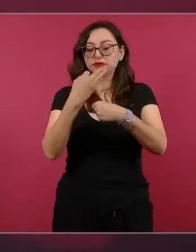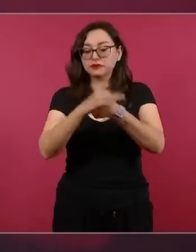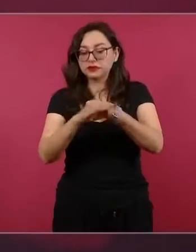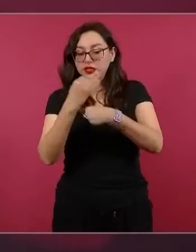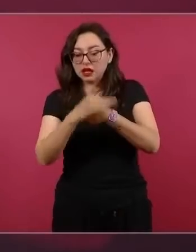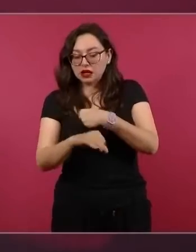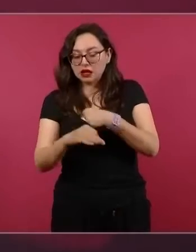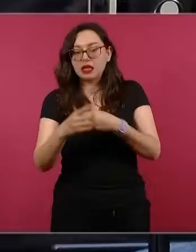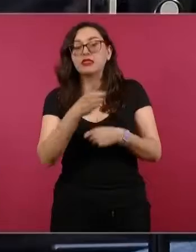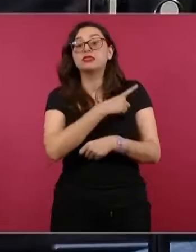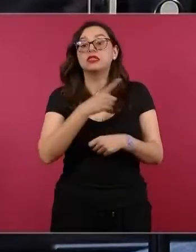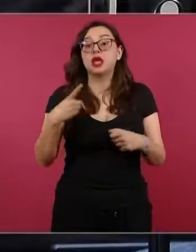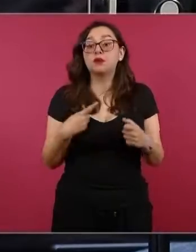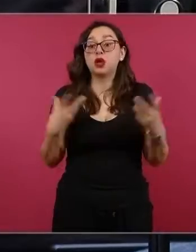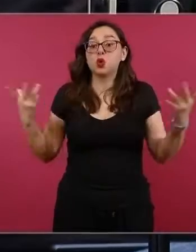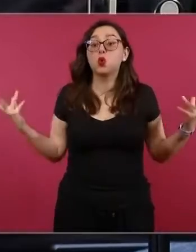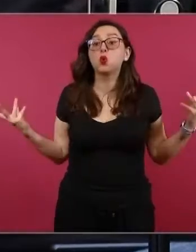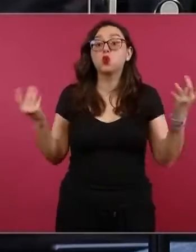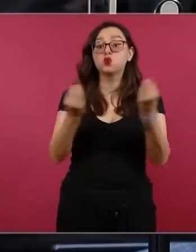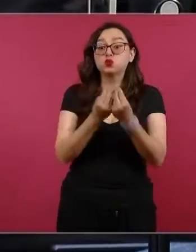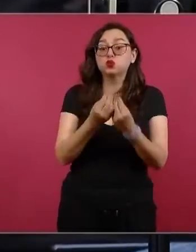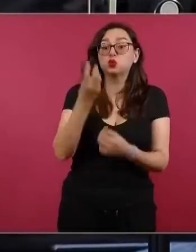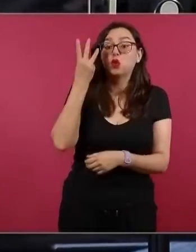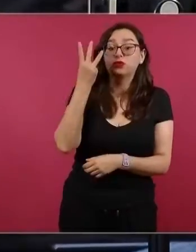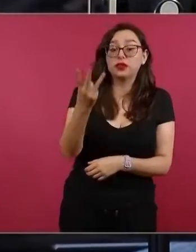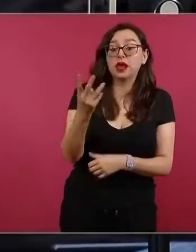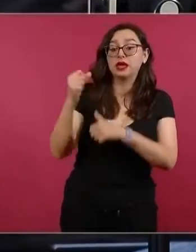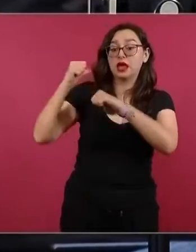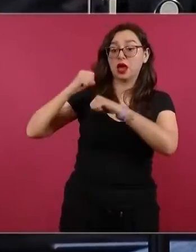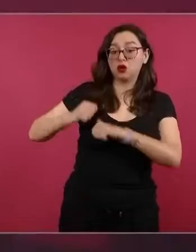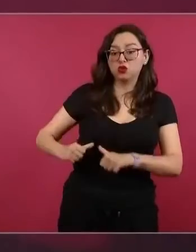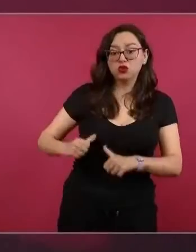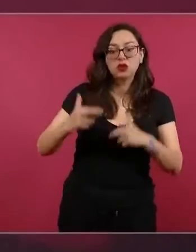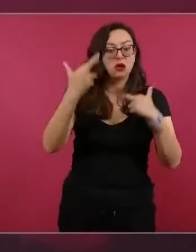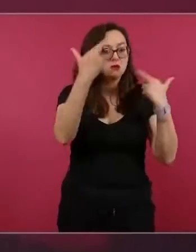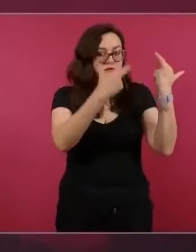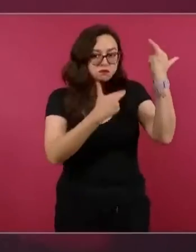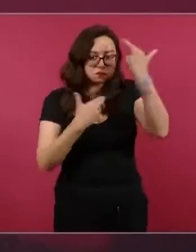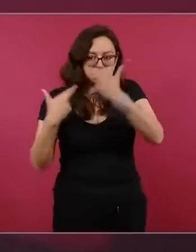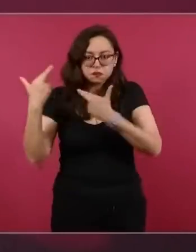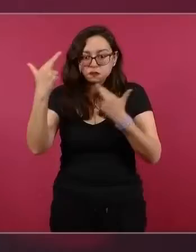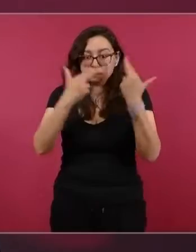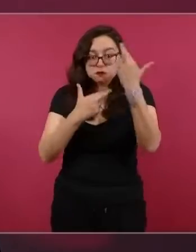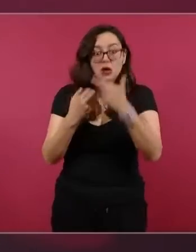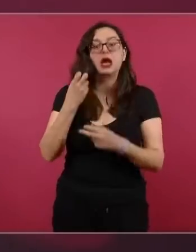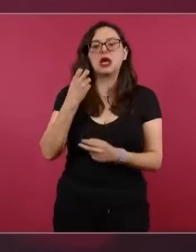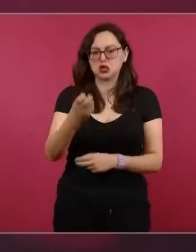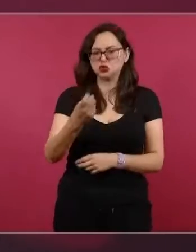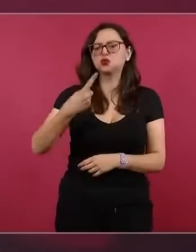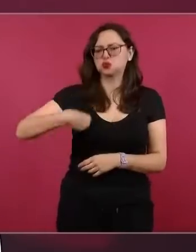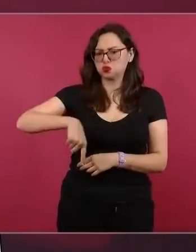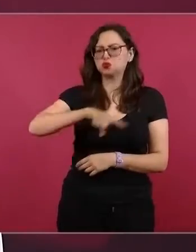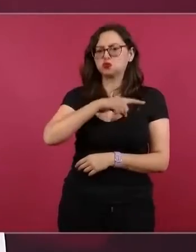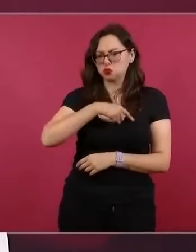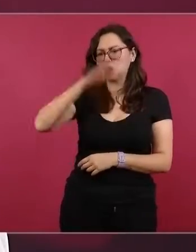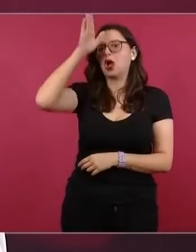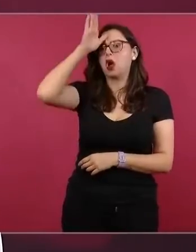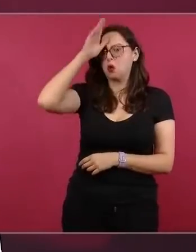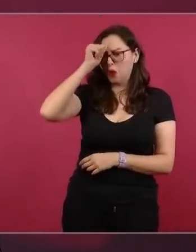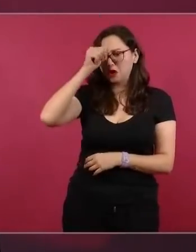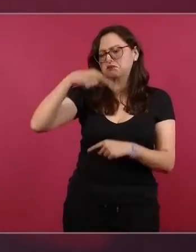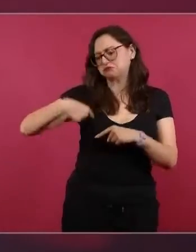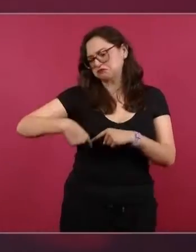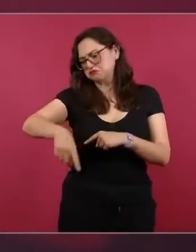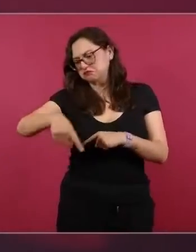haber modificaciones. ¿Qué es lo que creemos nosotros? Eso, que debe haber un espacio de evaluación con toda la información